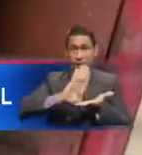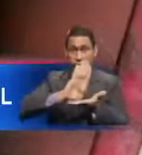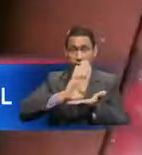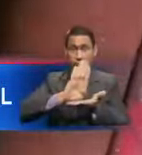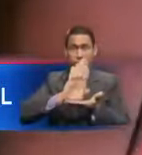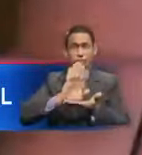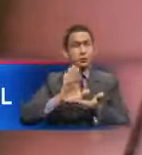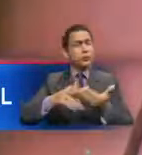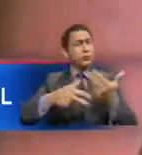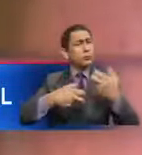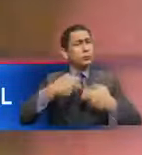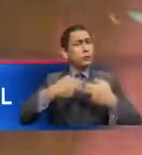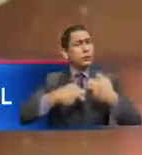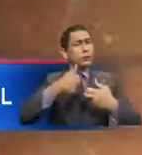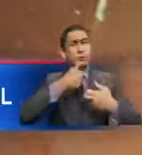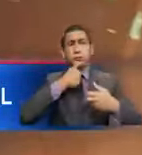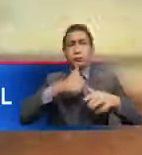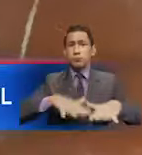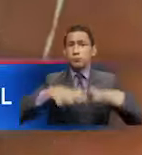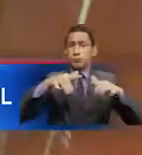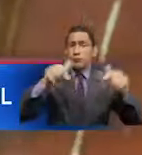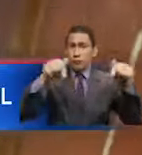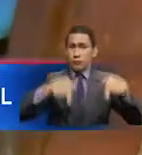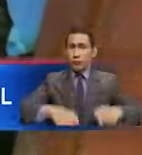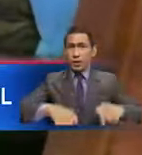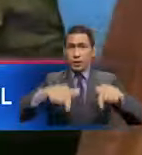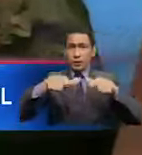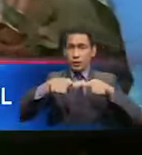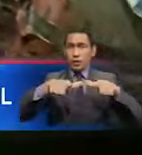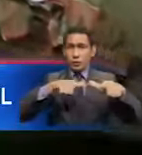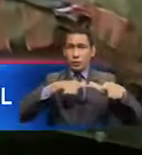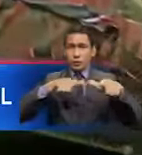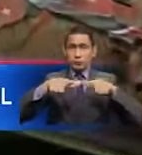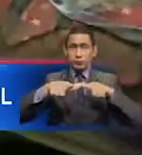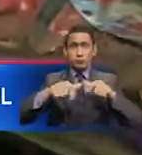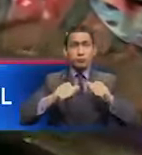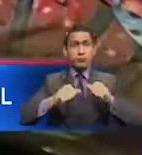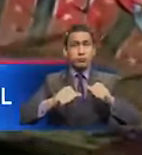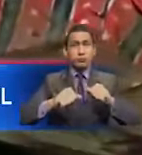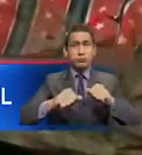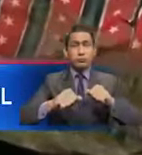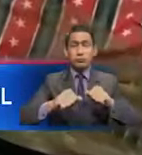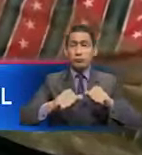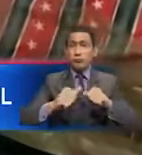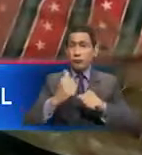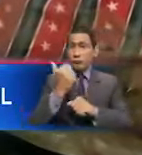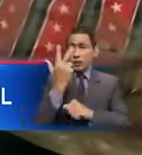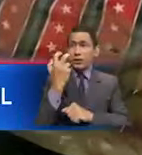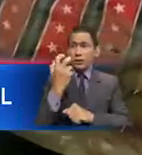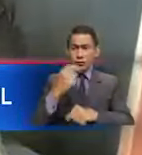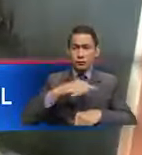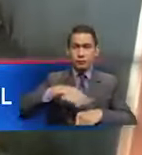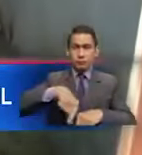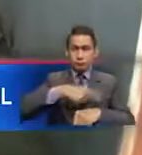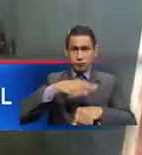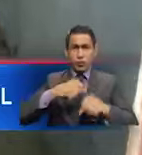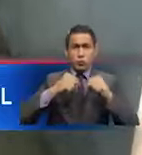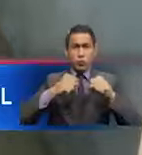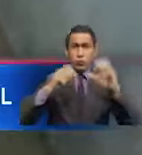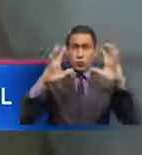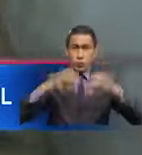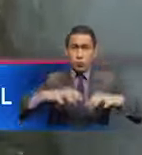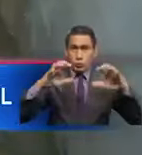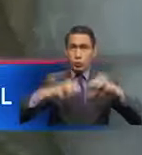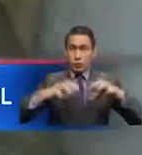a inundarse este sector luego de las 13 horas fuertes de lluvia que ha recibido